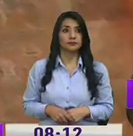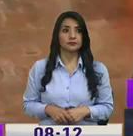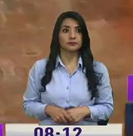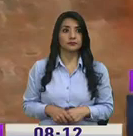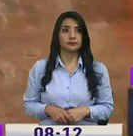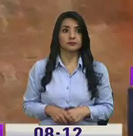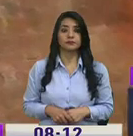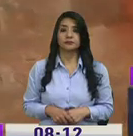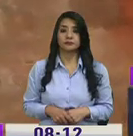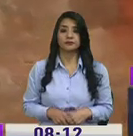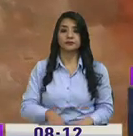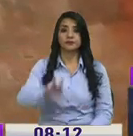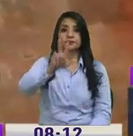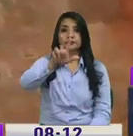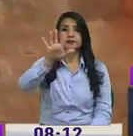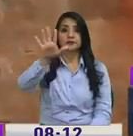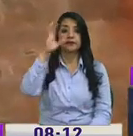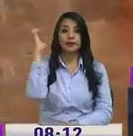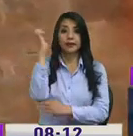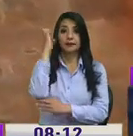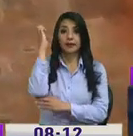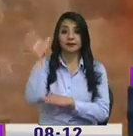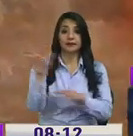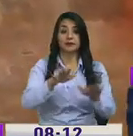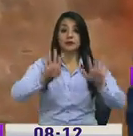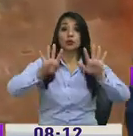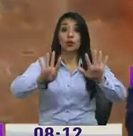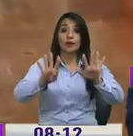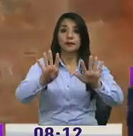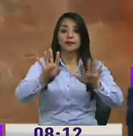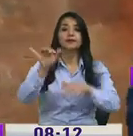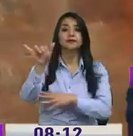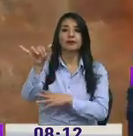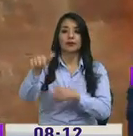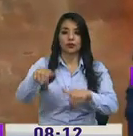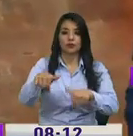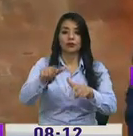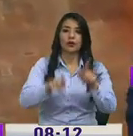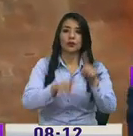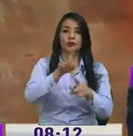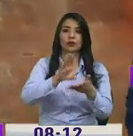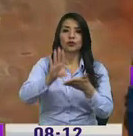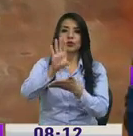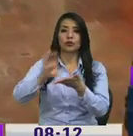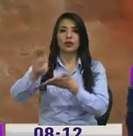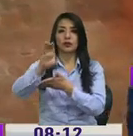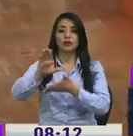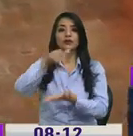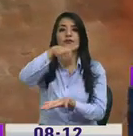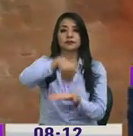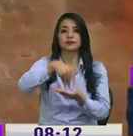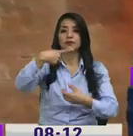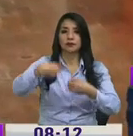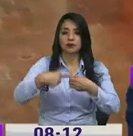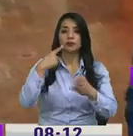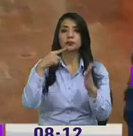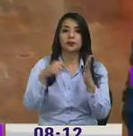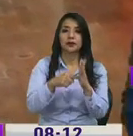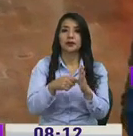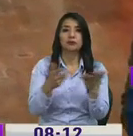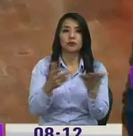De estas 35 emergencias, 9 se registraron el sábado en varios establecimientos educativos del centro de la capital, como la Unidad